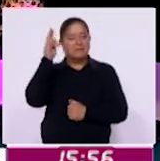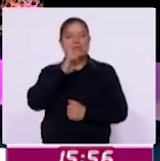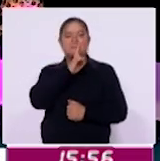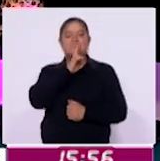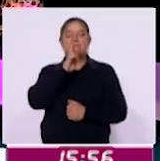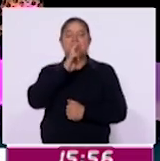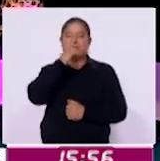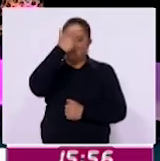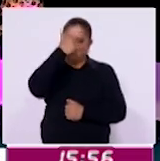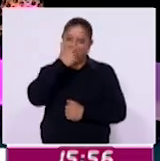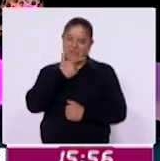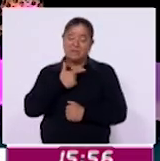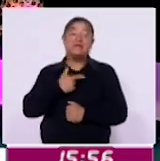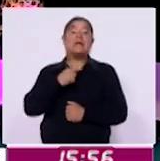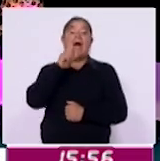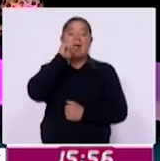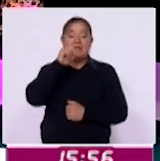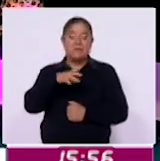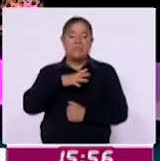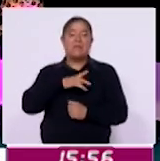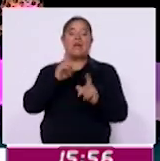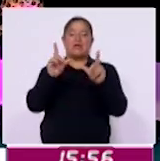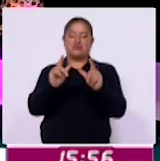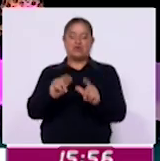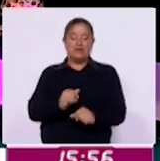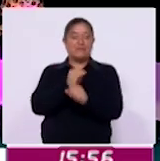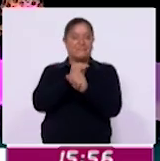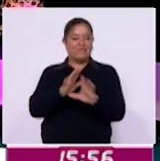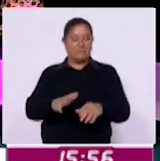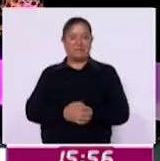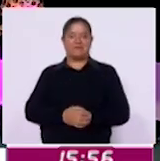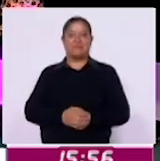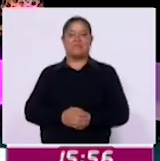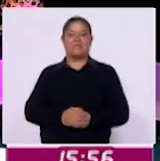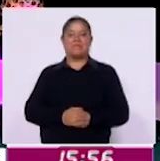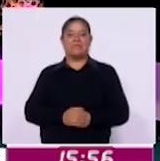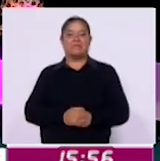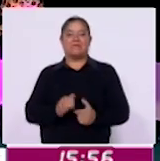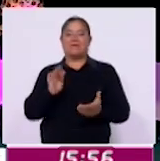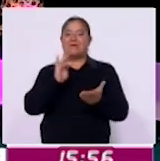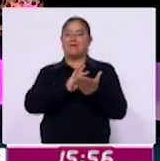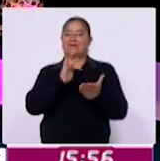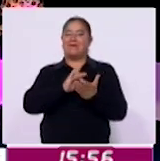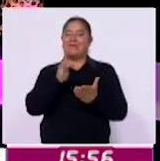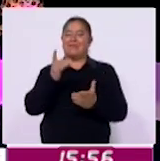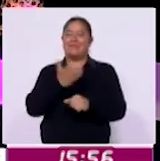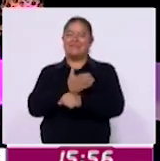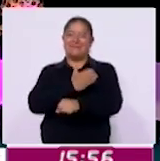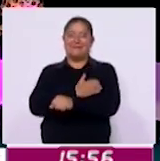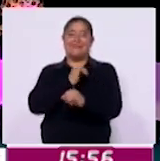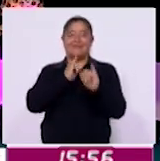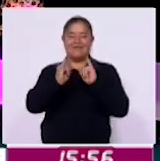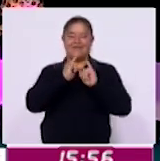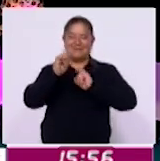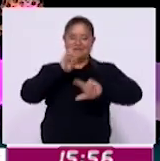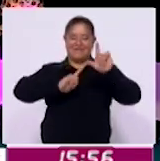con eso los cortes informativos también los puede checar. Nos vamos con muchas gracias. También estuvo con nosotros la intérprete de